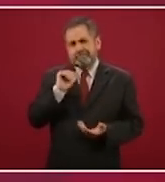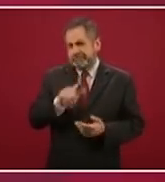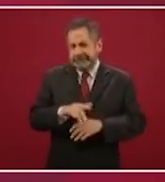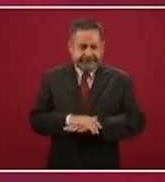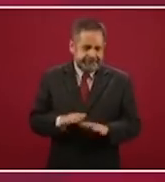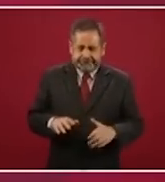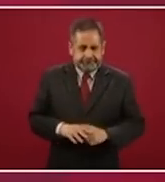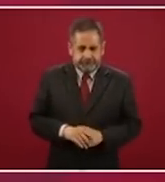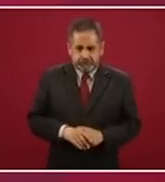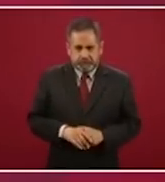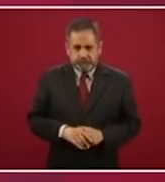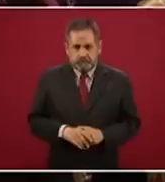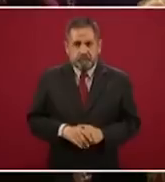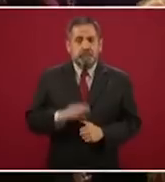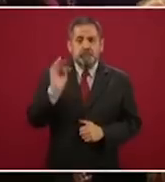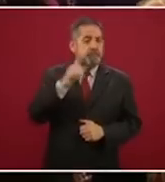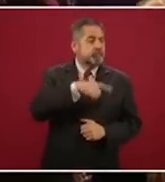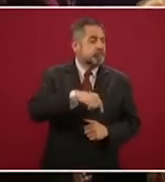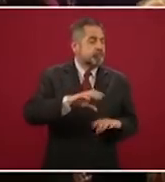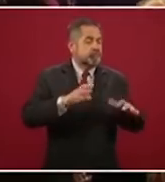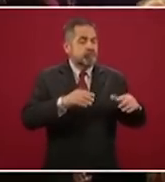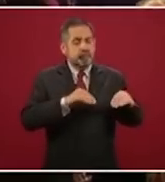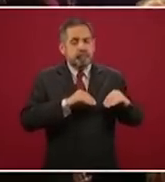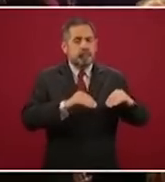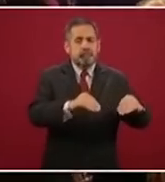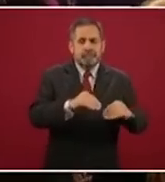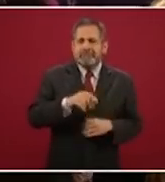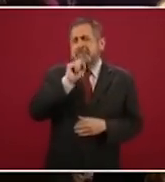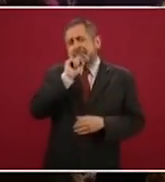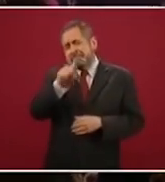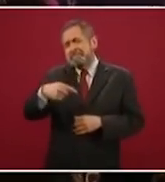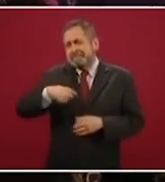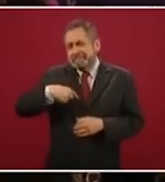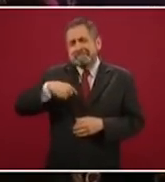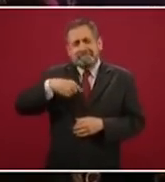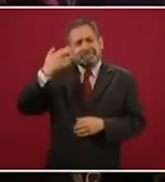Entonces, un movimiento, pues yo fui opositor